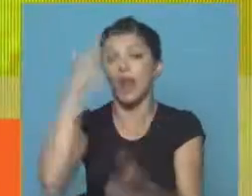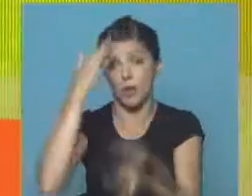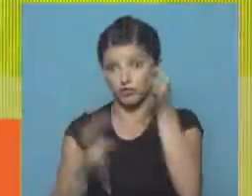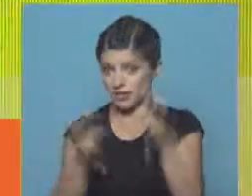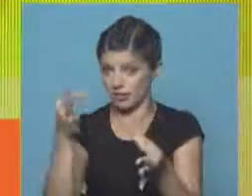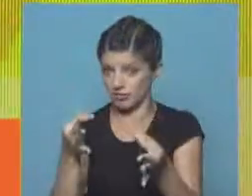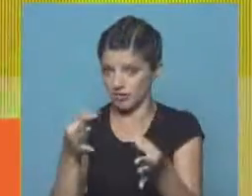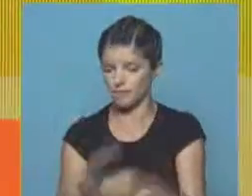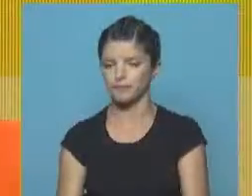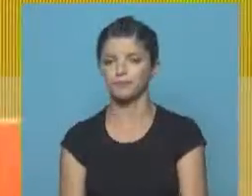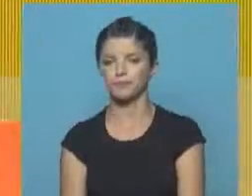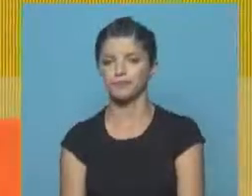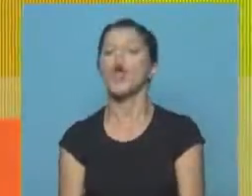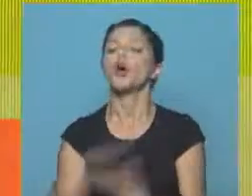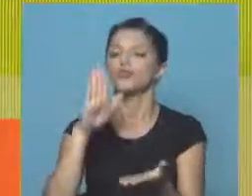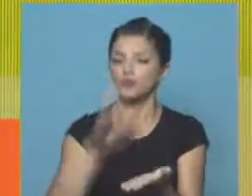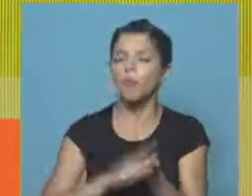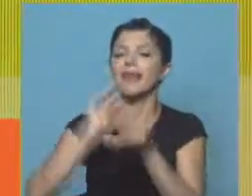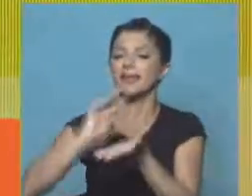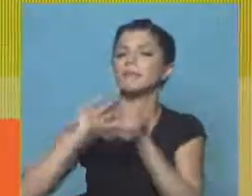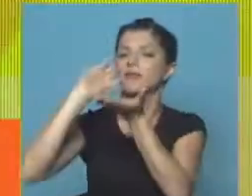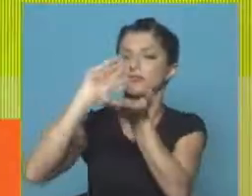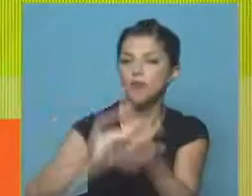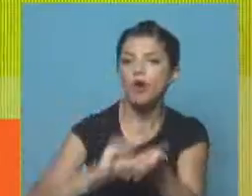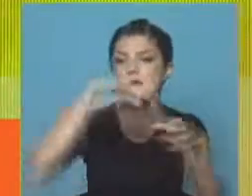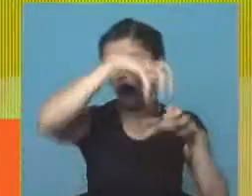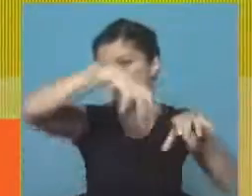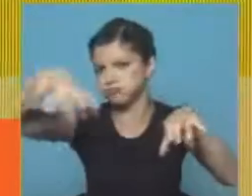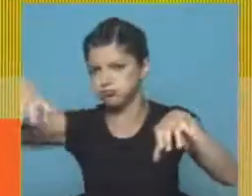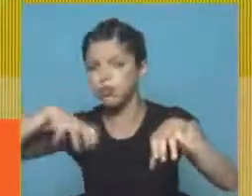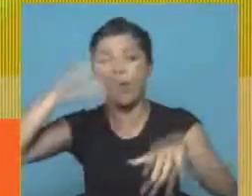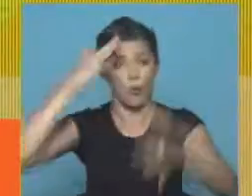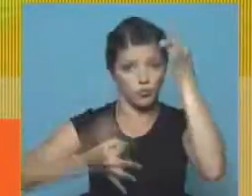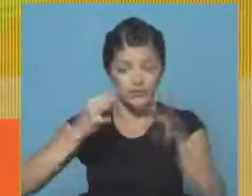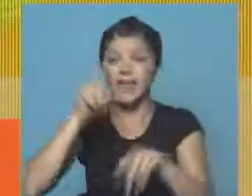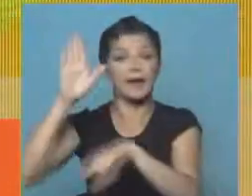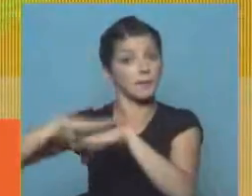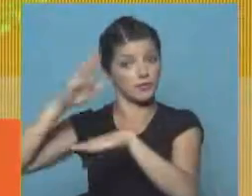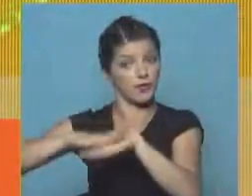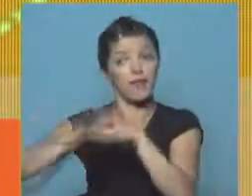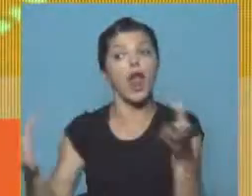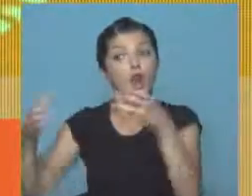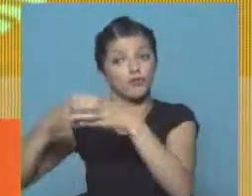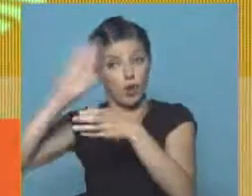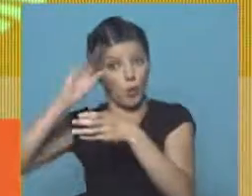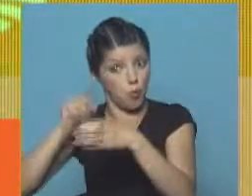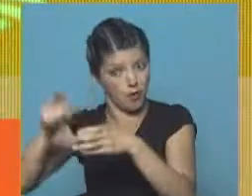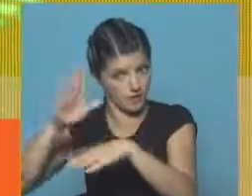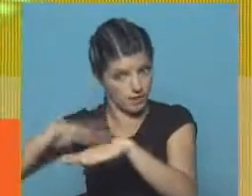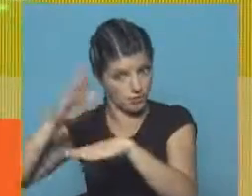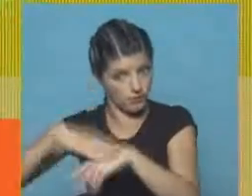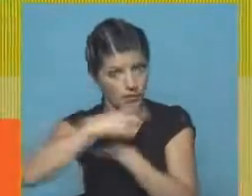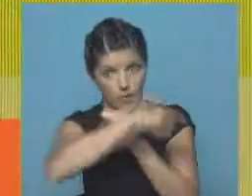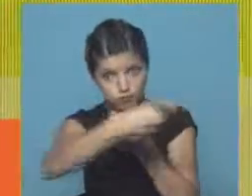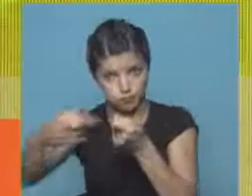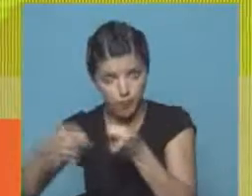sobre el equipamiento y la inversión en los juzgados federales es del Consejo de la Magistratura. Lamentablemente hemos vivido muchos años donde no